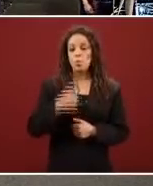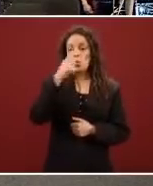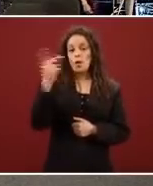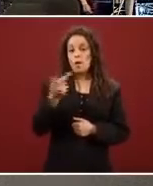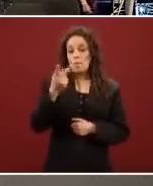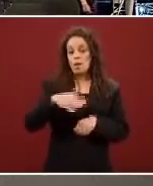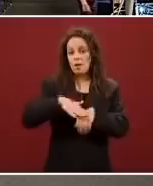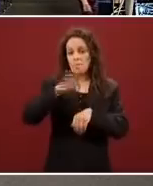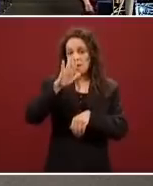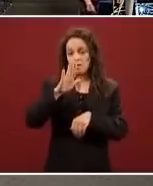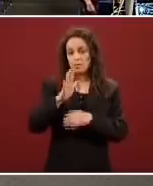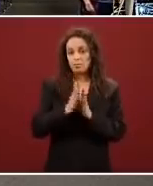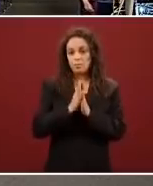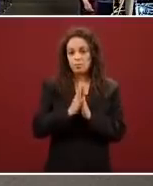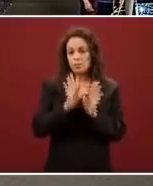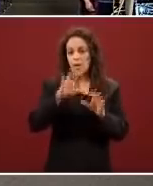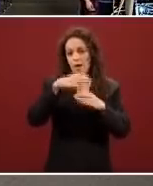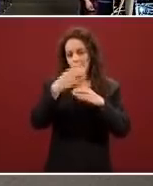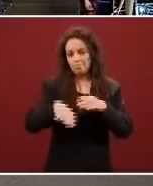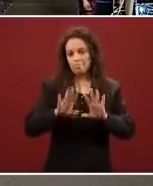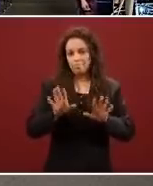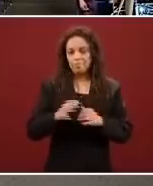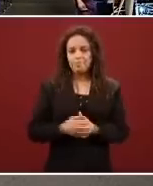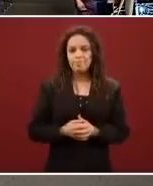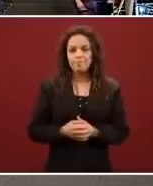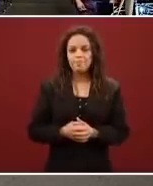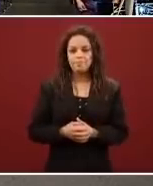de este lado con el compañero.